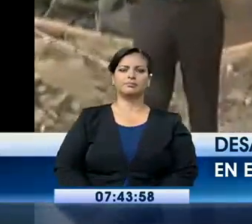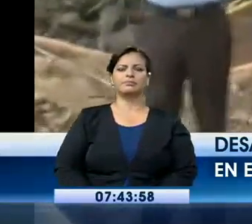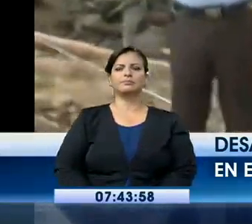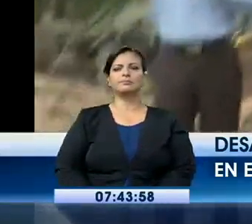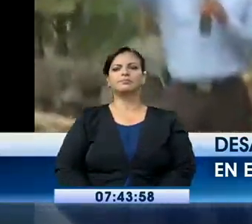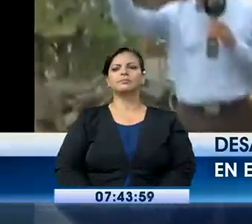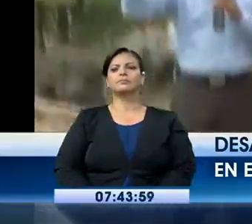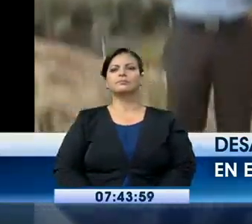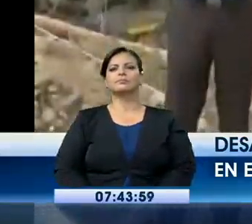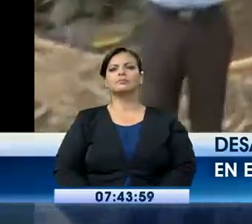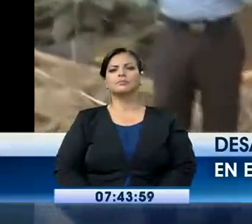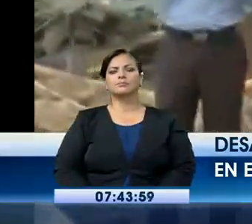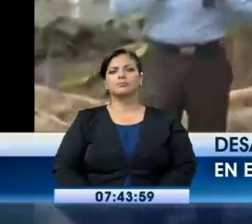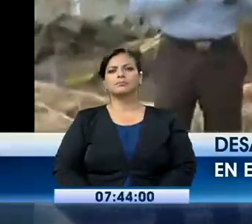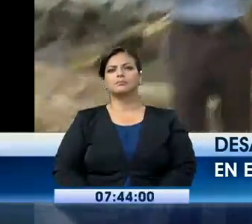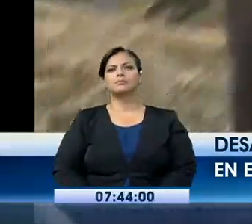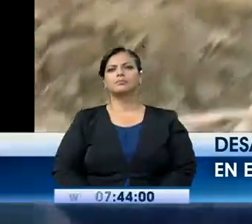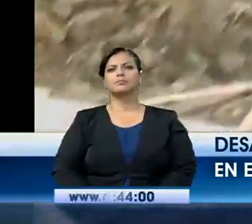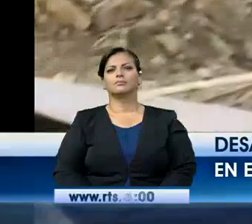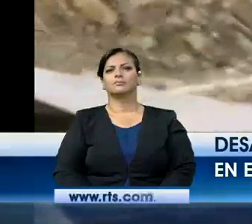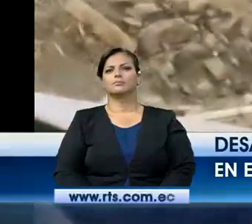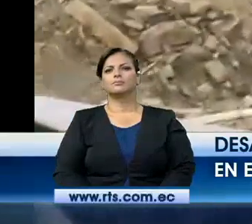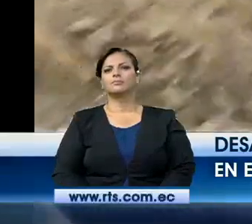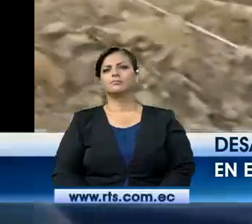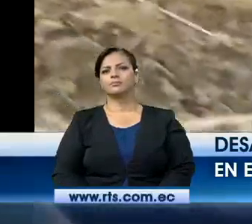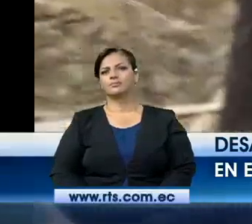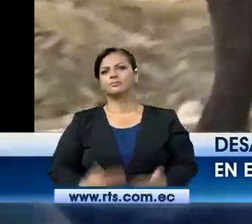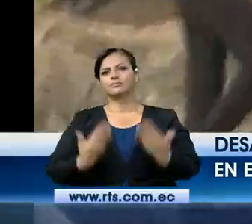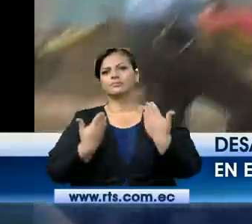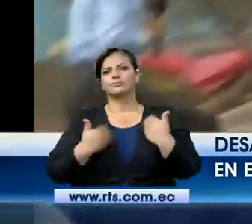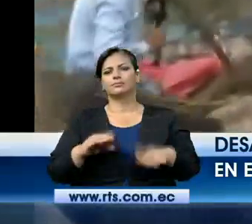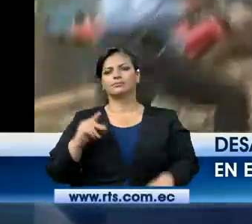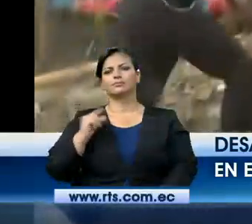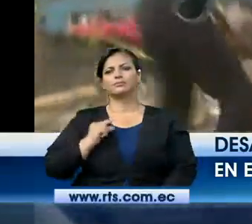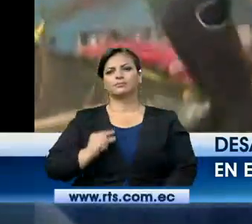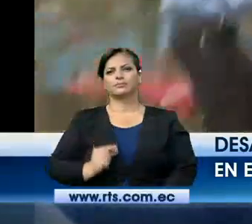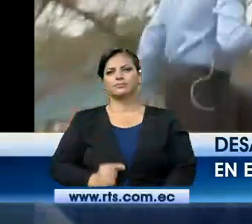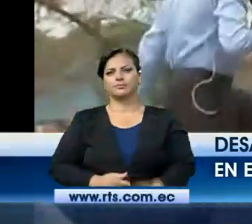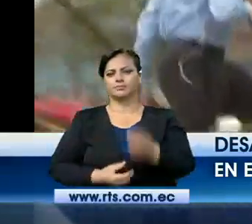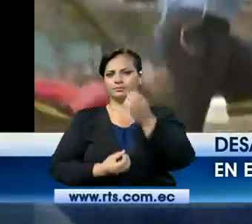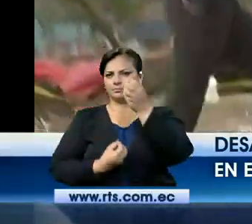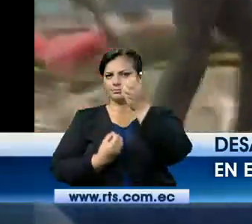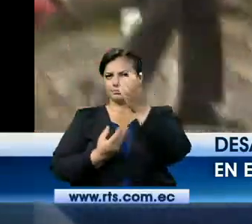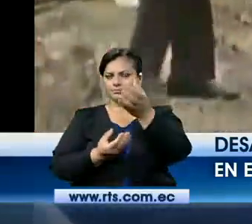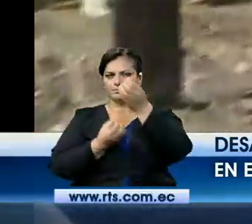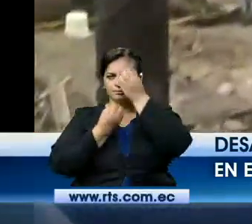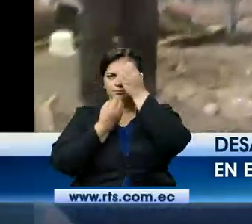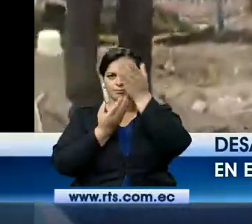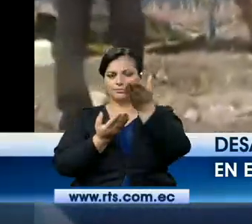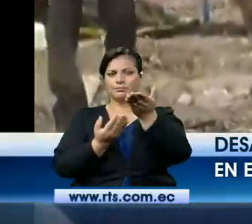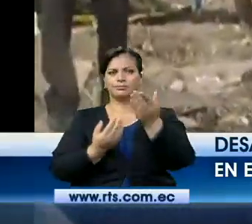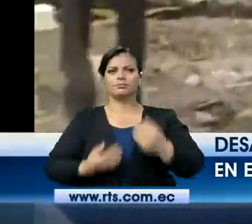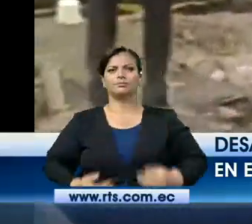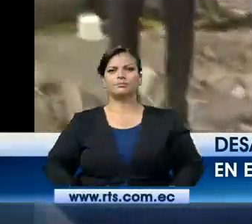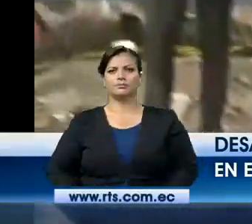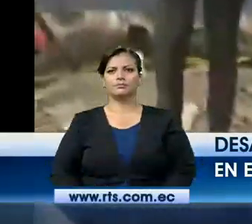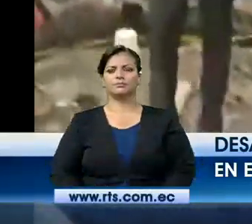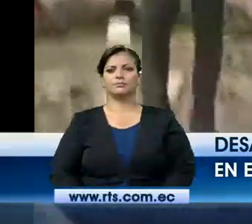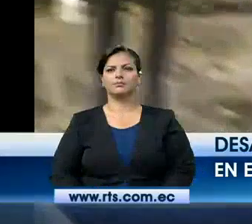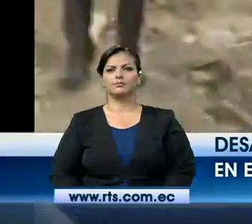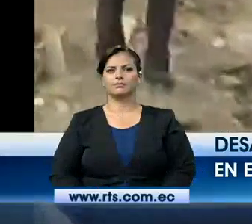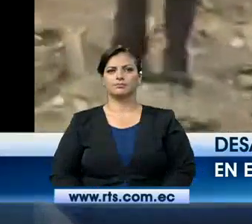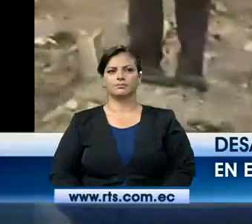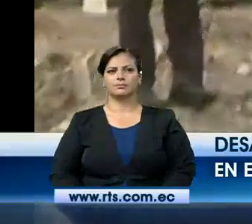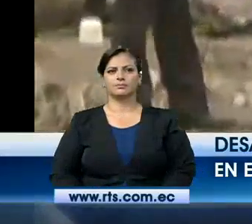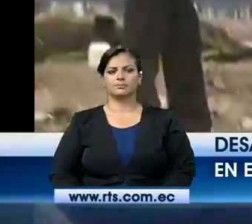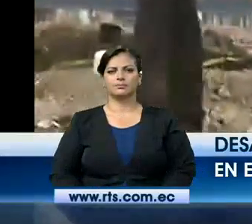este punto. En todo caso, es el detalle que nosotros les estamos llevando hasta el momento de lo que ocurre a esta